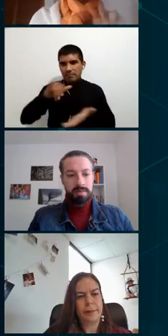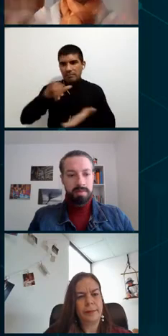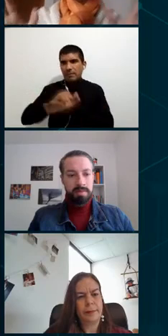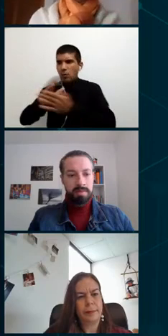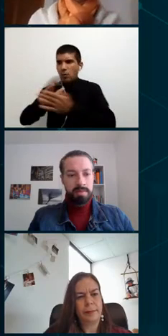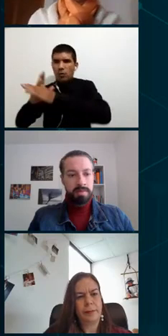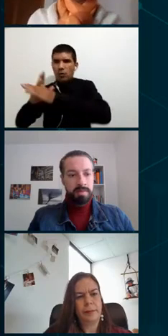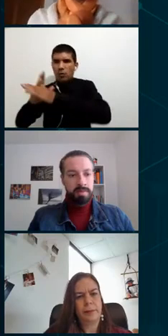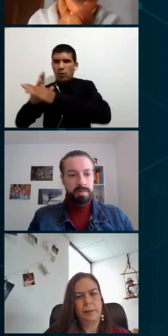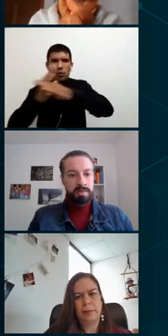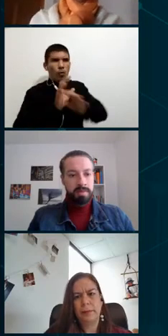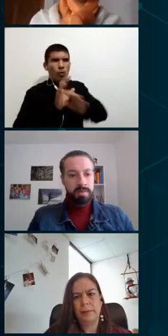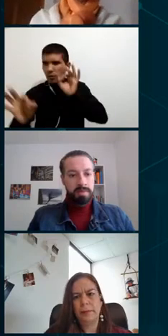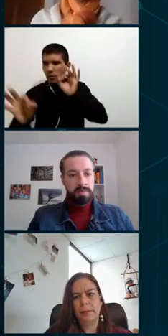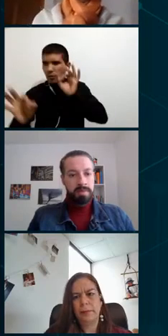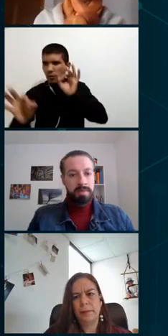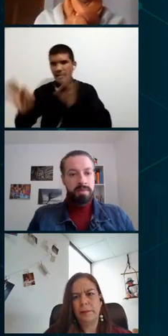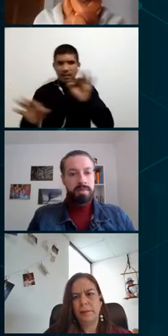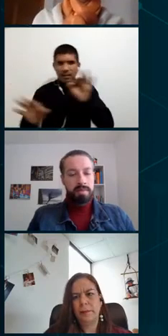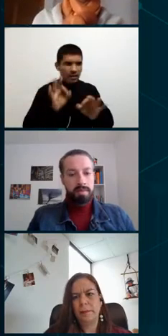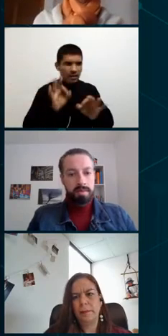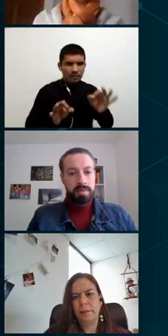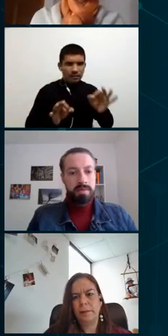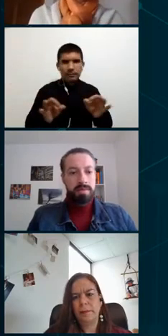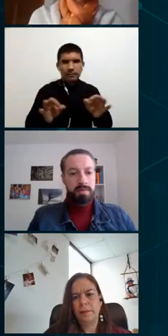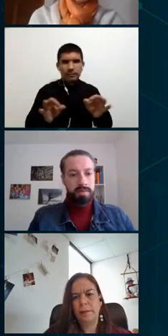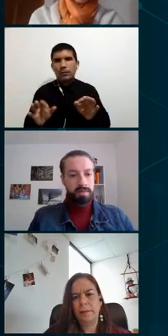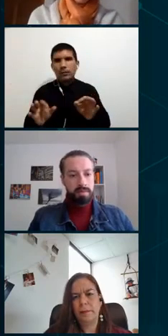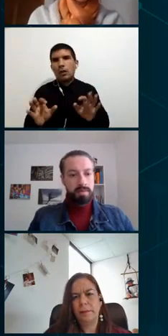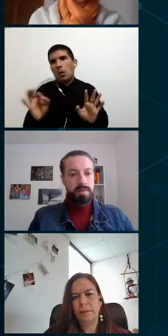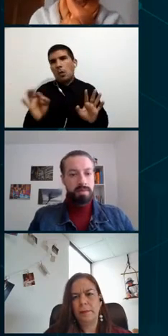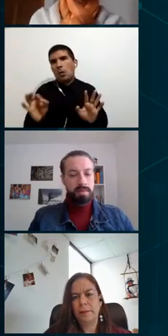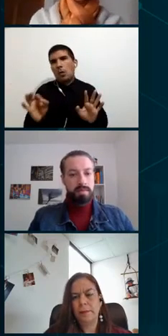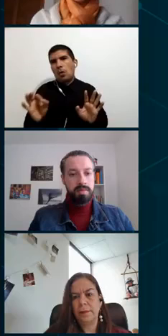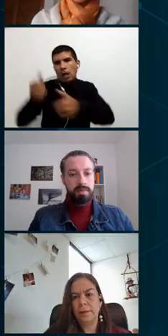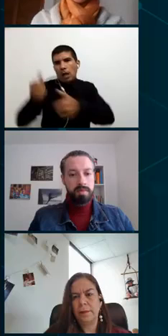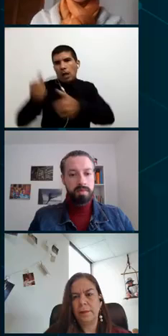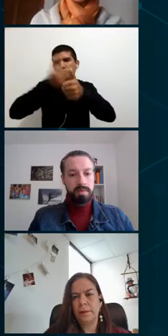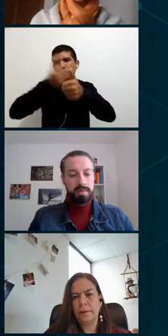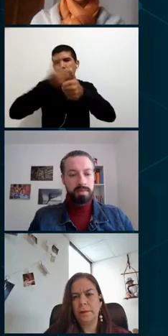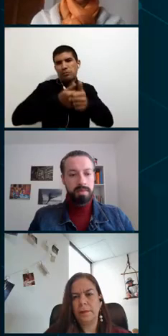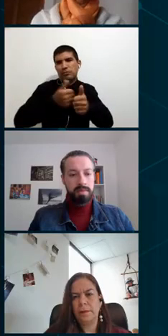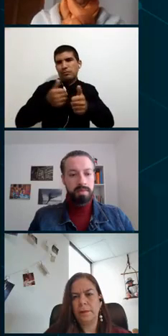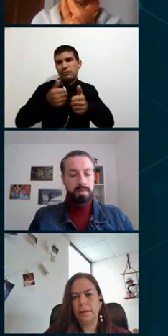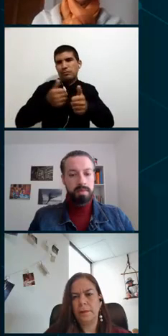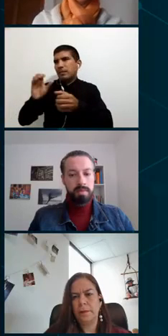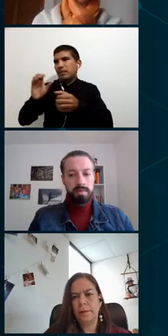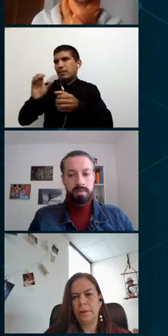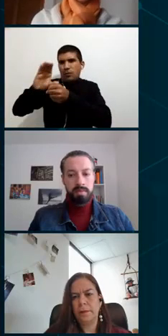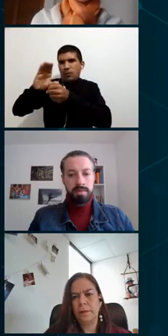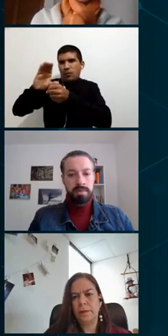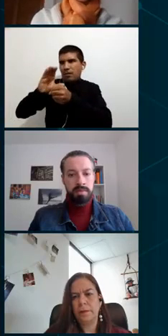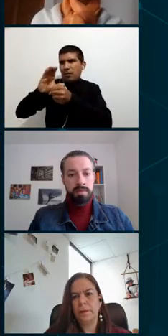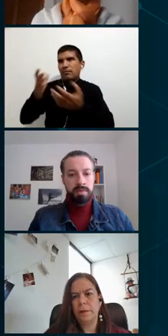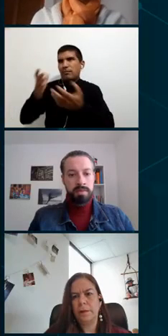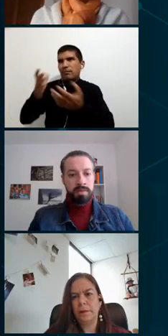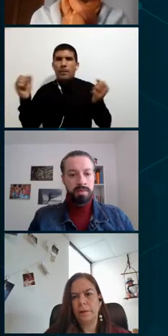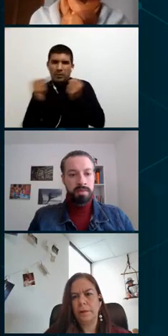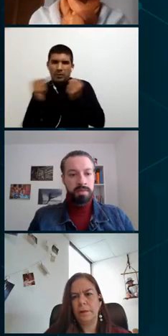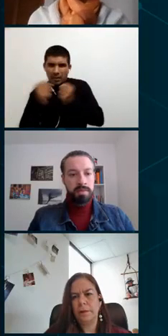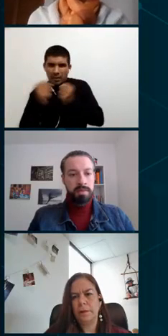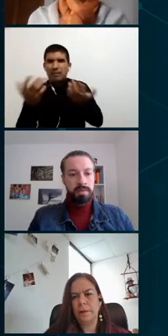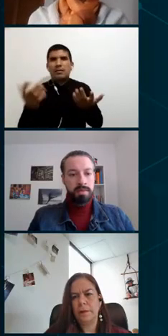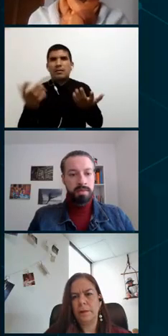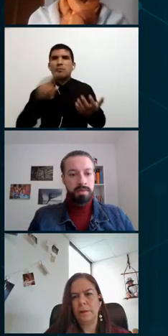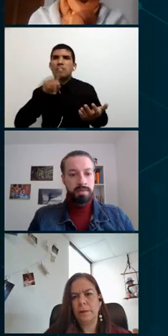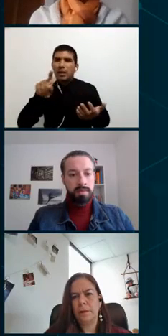imagínense esto en la ciudad donde cada uno está, ¿sí? Como efecto de la pandemia por el COVID-19. ¿Cuál es el